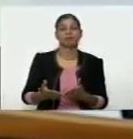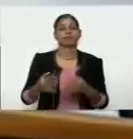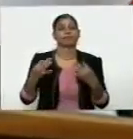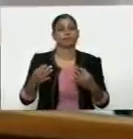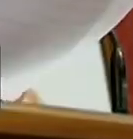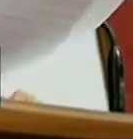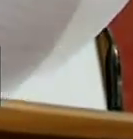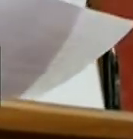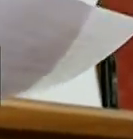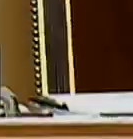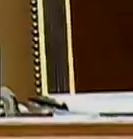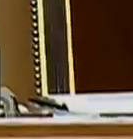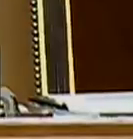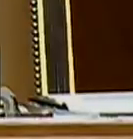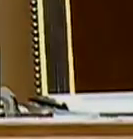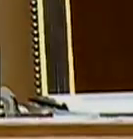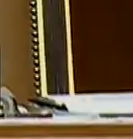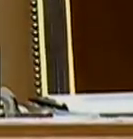Es todo, presidenta.